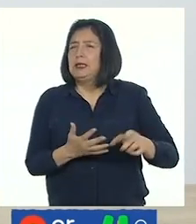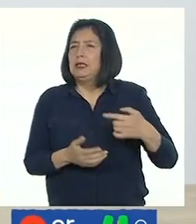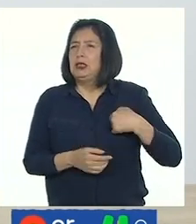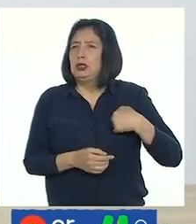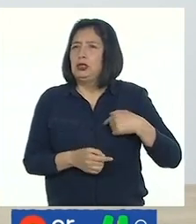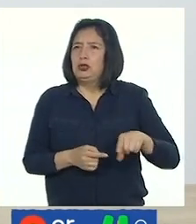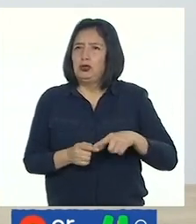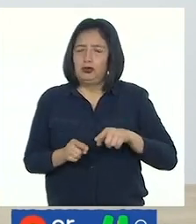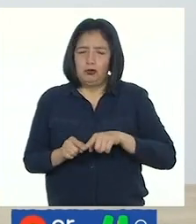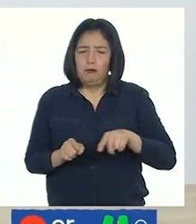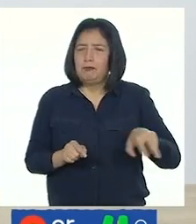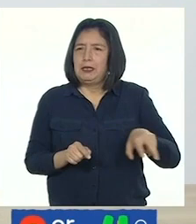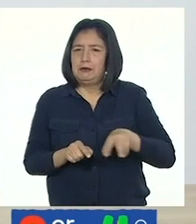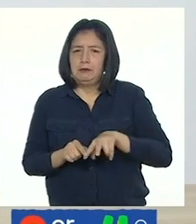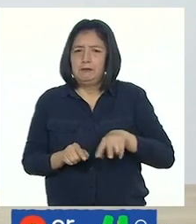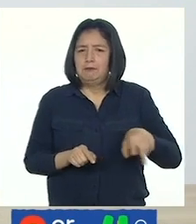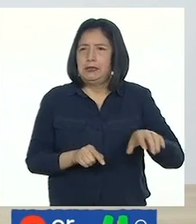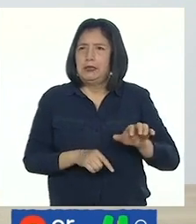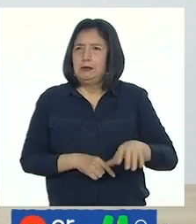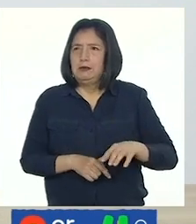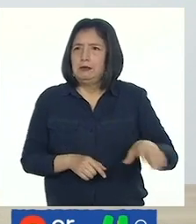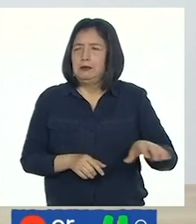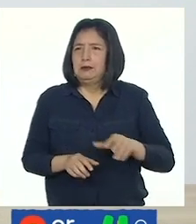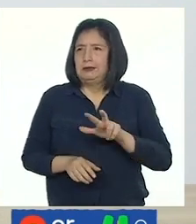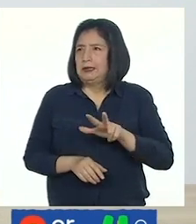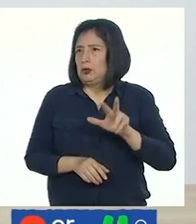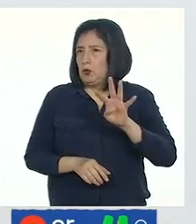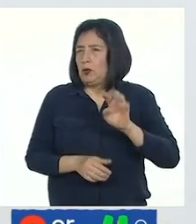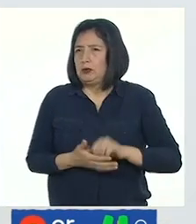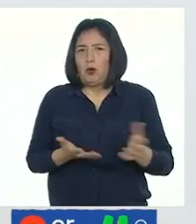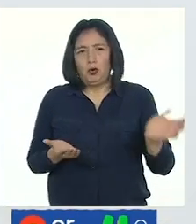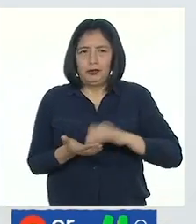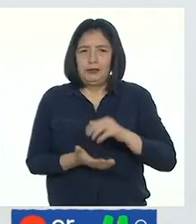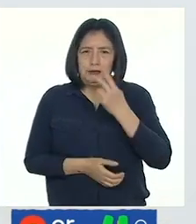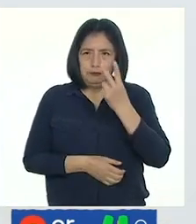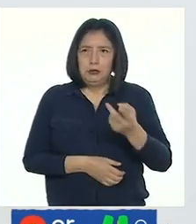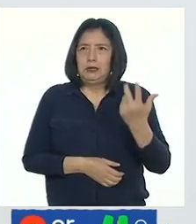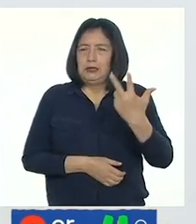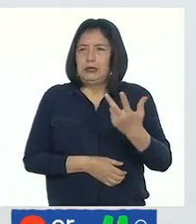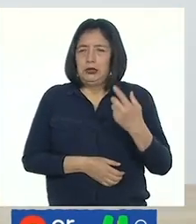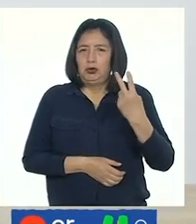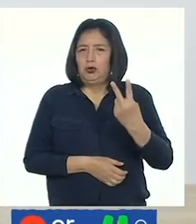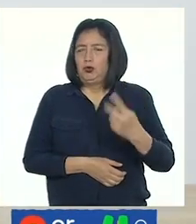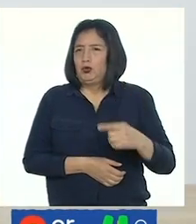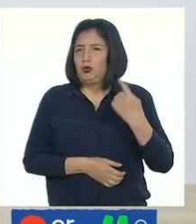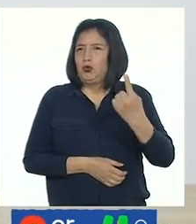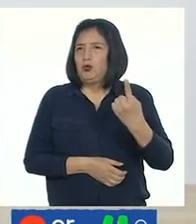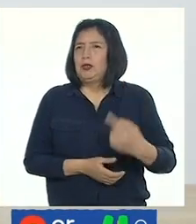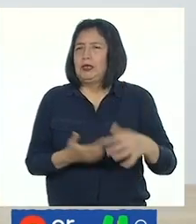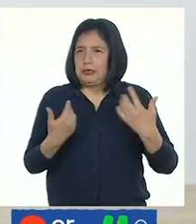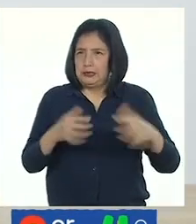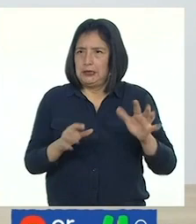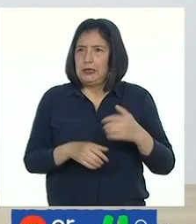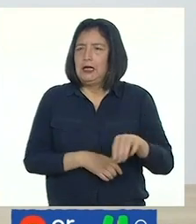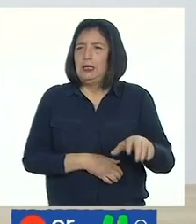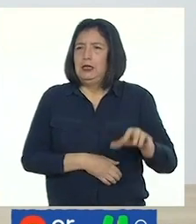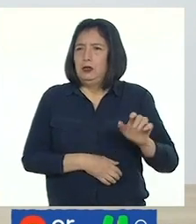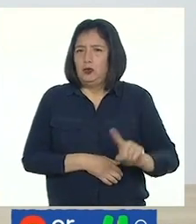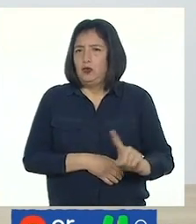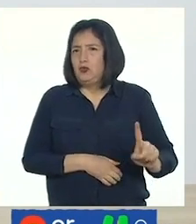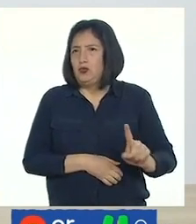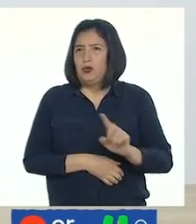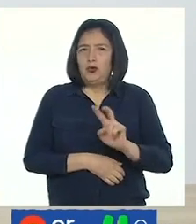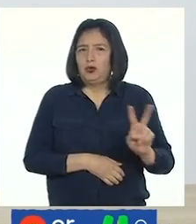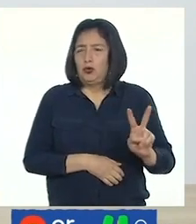pisar. 1, 2, 3, 4. Una vez más. 3, 2, 1, va.